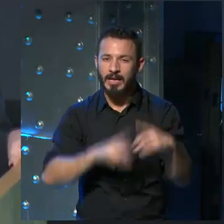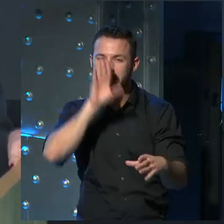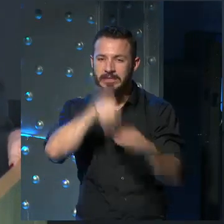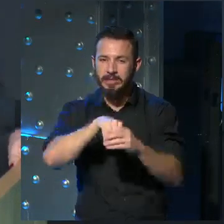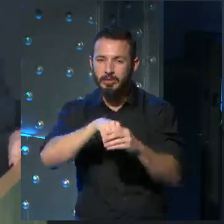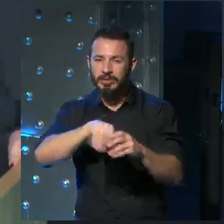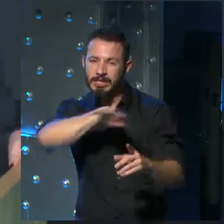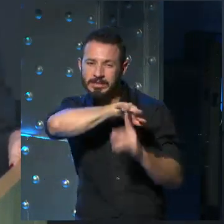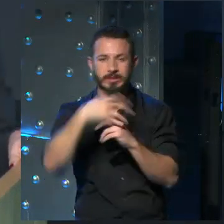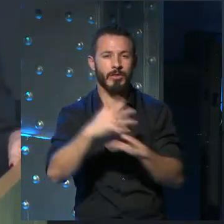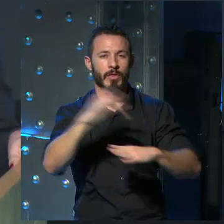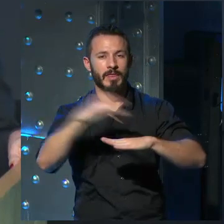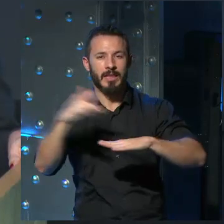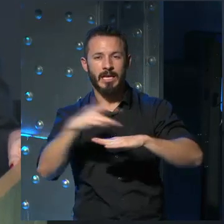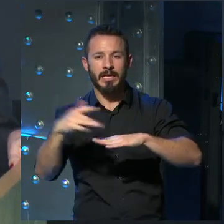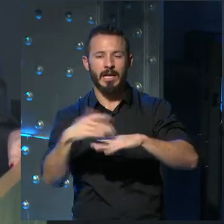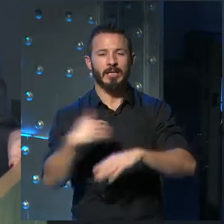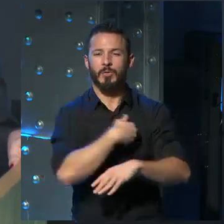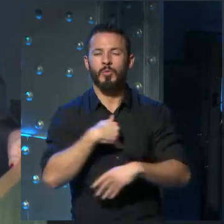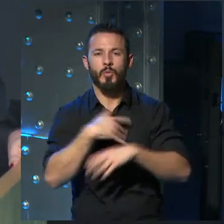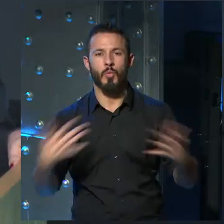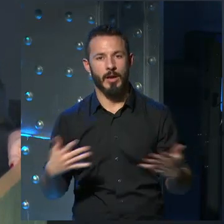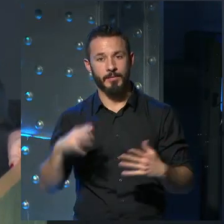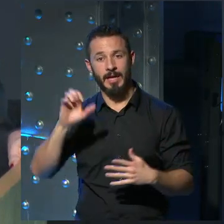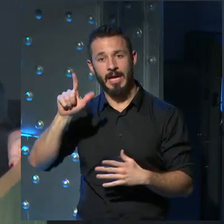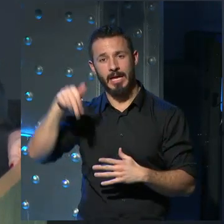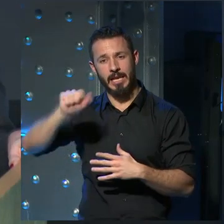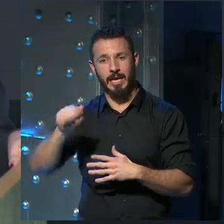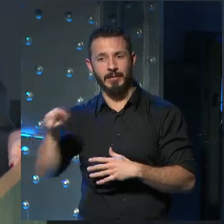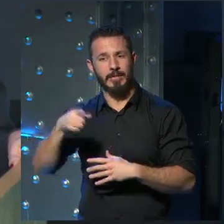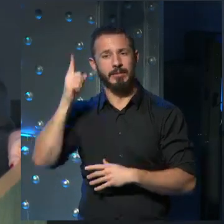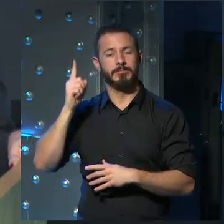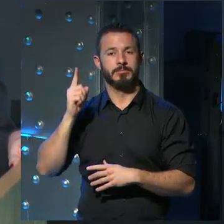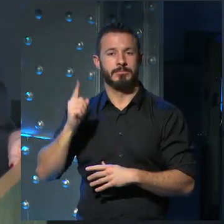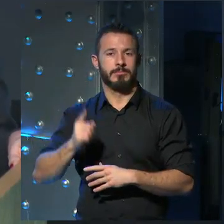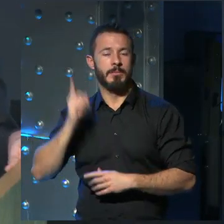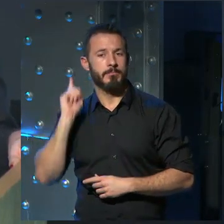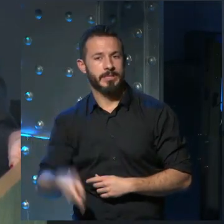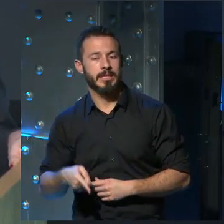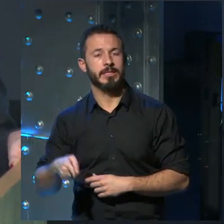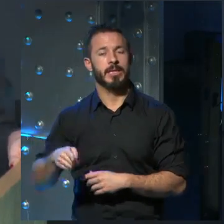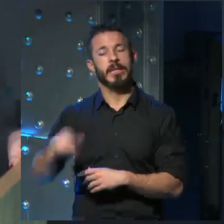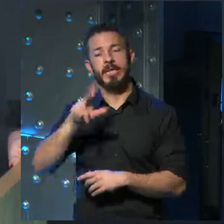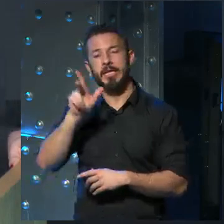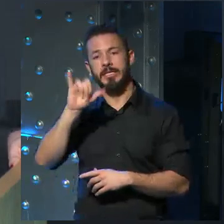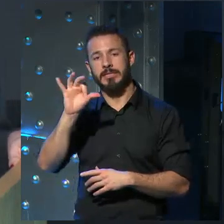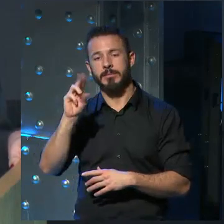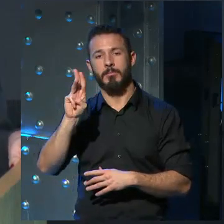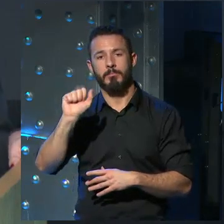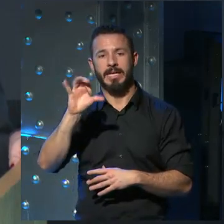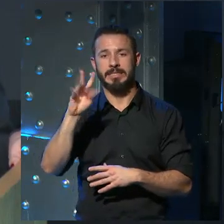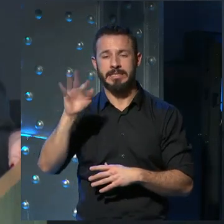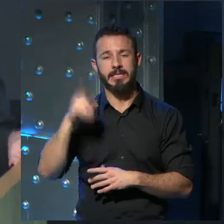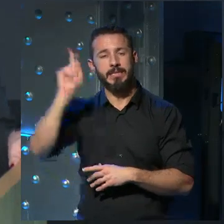ecosistema digital en nuestras ciudades. Elena Pisonero, además de presidenta de Hispasat, es también miembro del Consejo Científico del